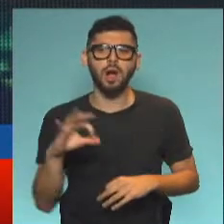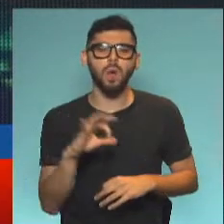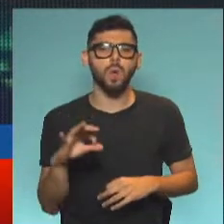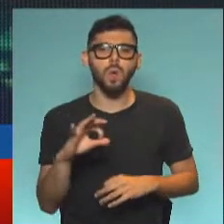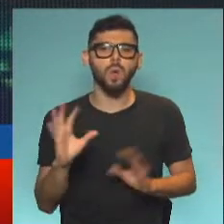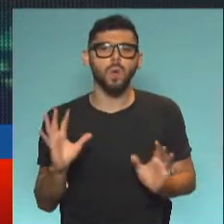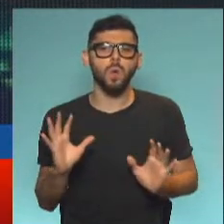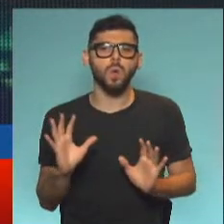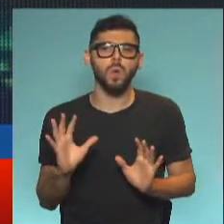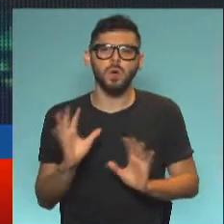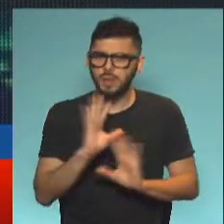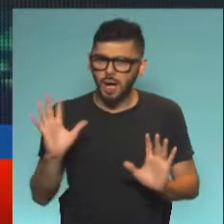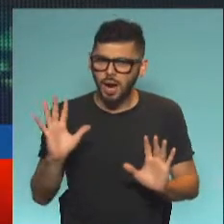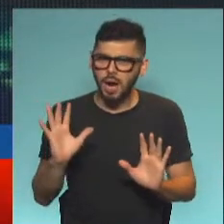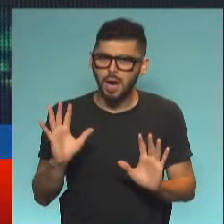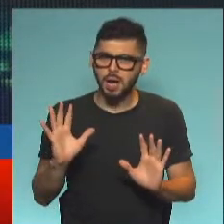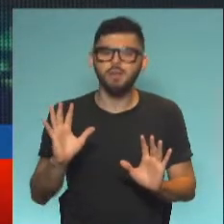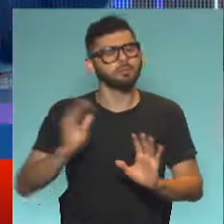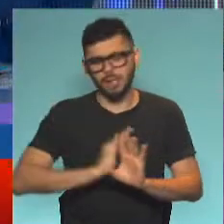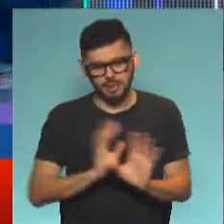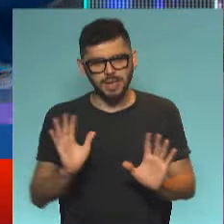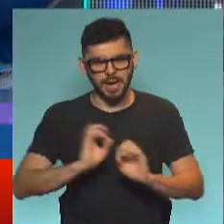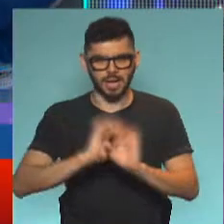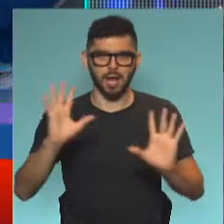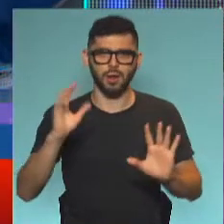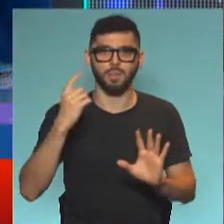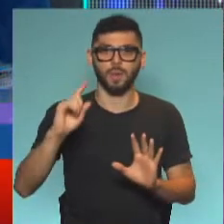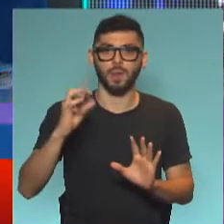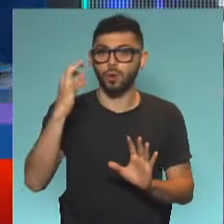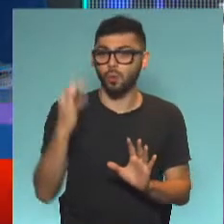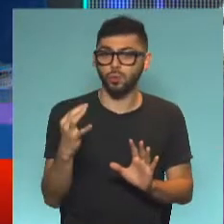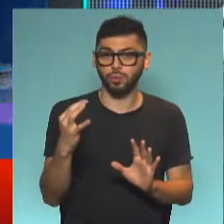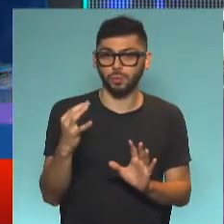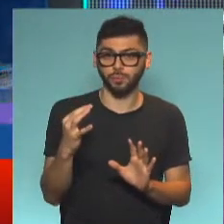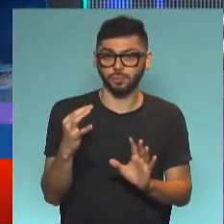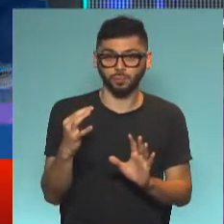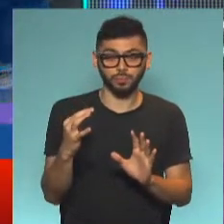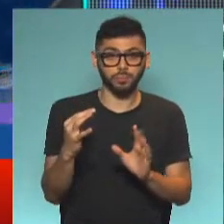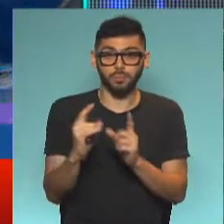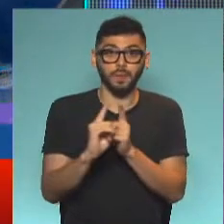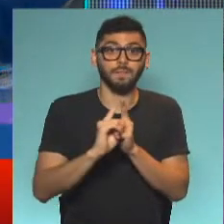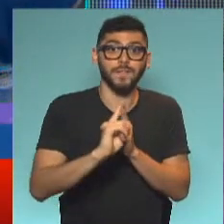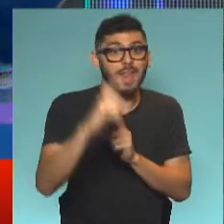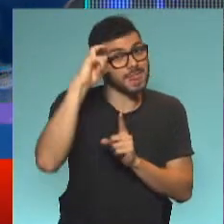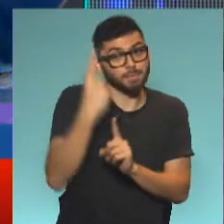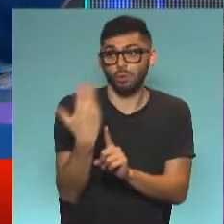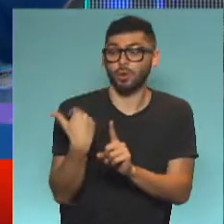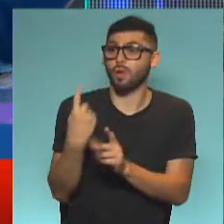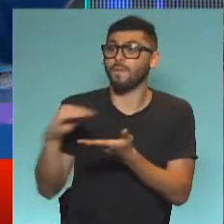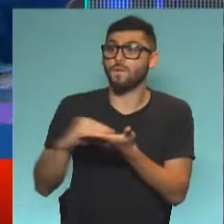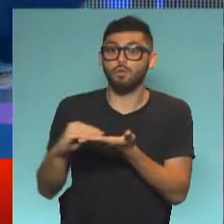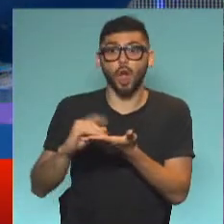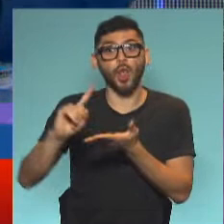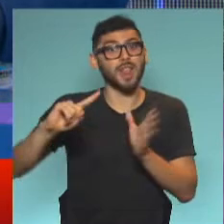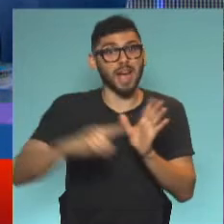ya está, o ya la tenés clara? Ya está limado, pero te digo, lo terminé de afinar 10 minutos antes de salir al aire, porque estuve en línea con un funcionario de la ciudad